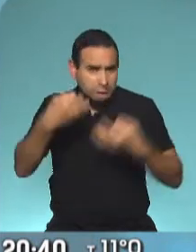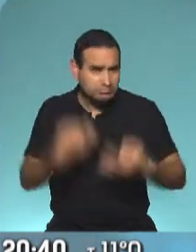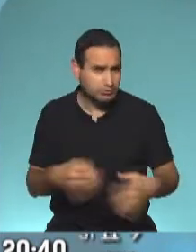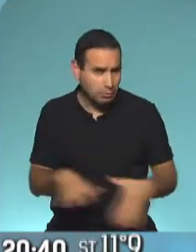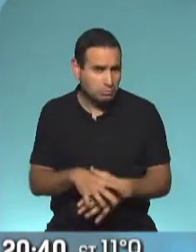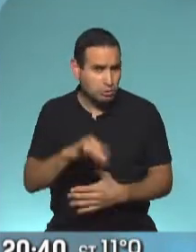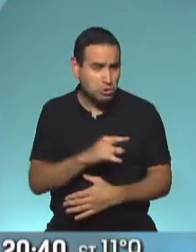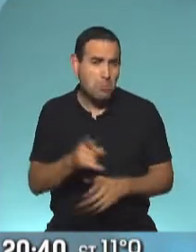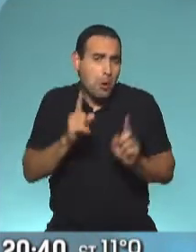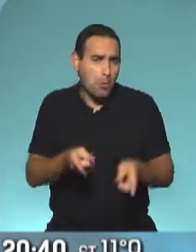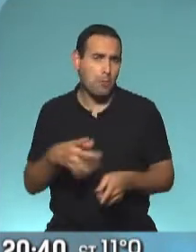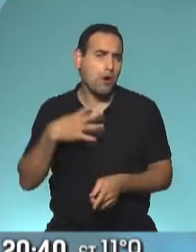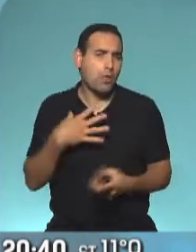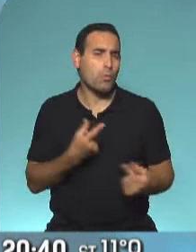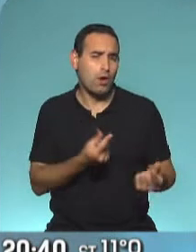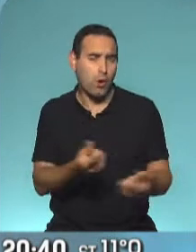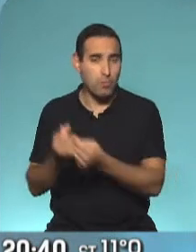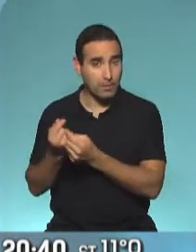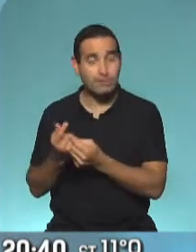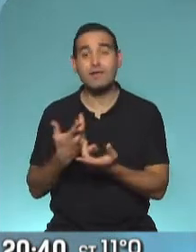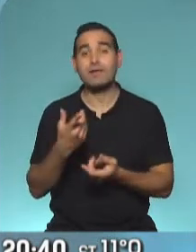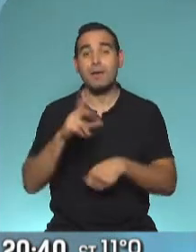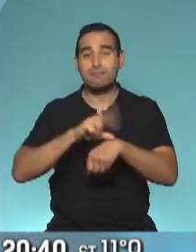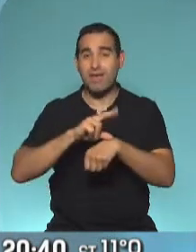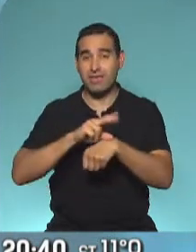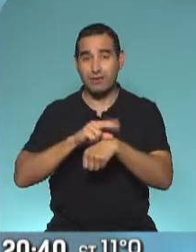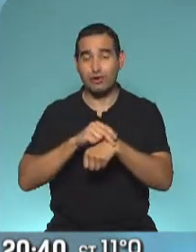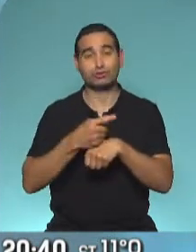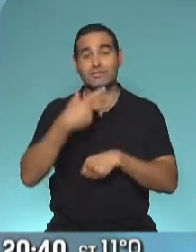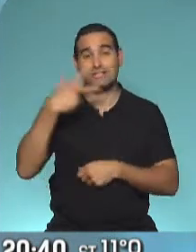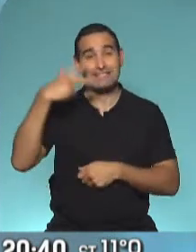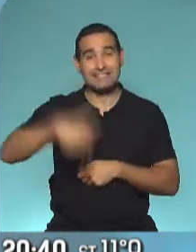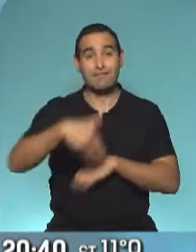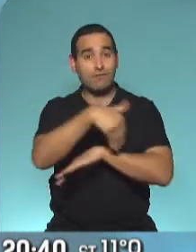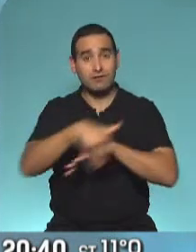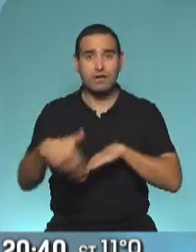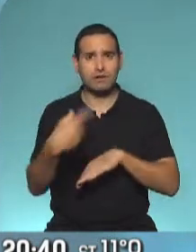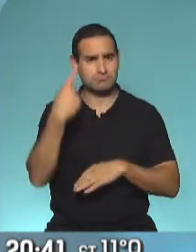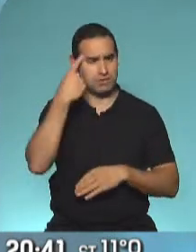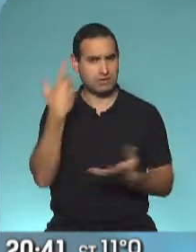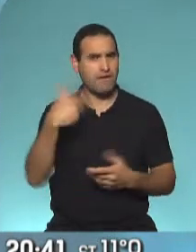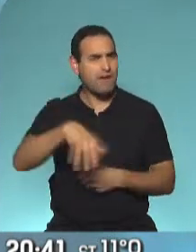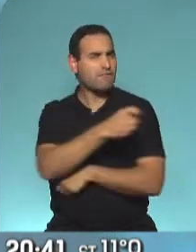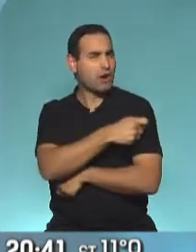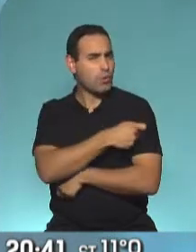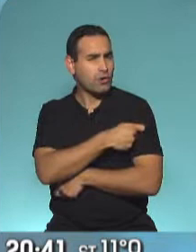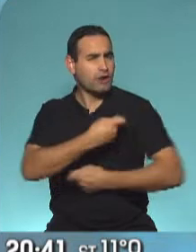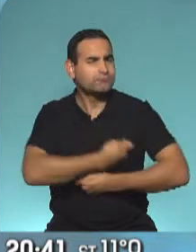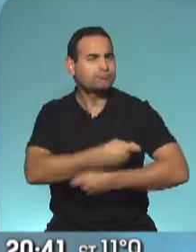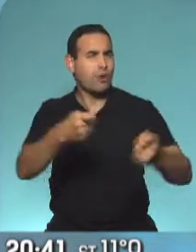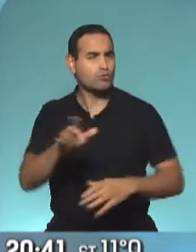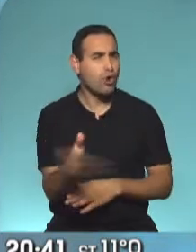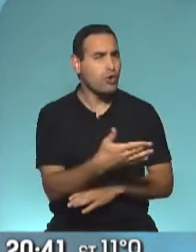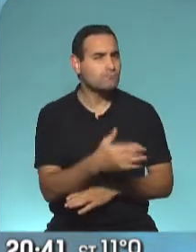pero qué pasa se sirve desde médicos sin fronteras se preguntan cuando salga la vacuna va a estar disponible para todos